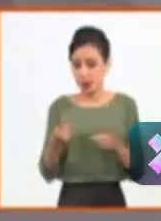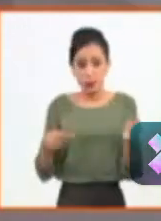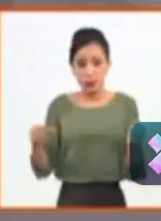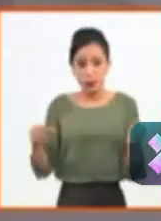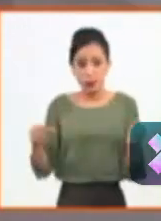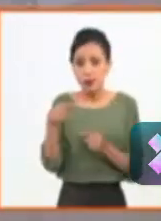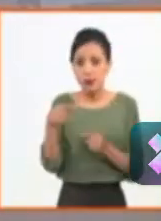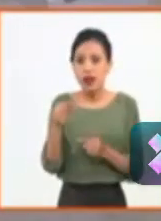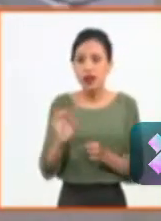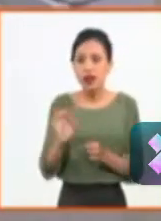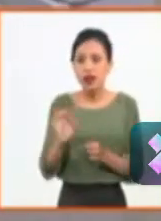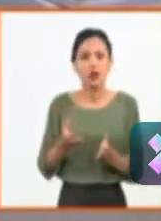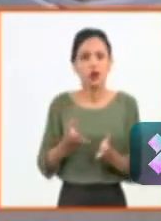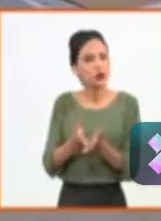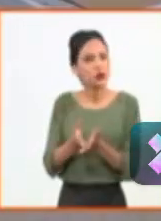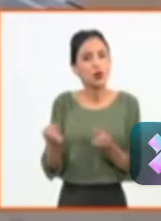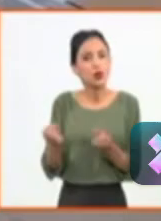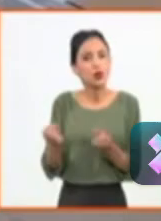salvando vidas.